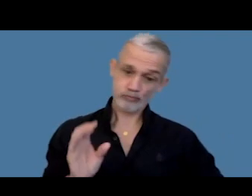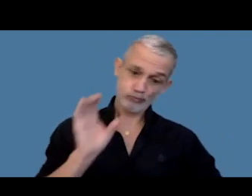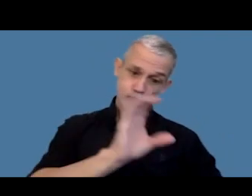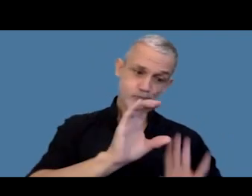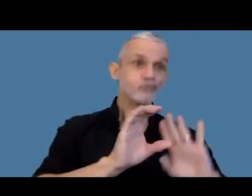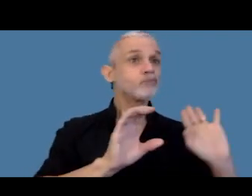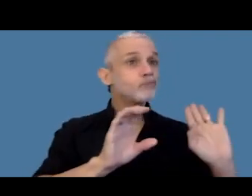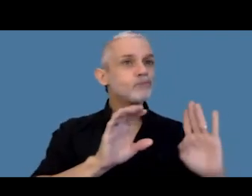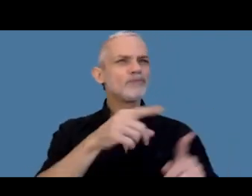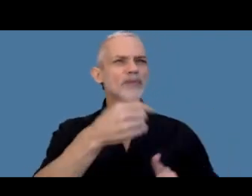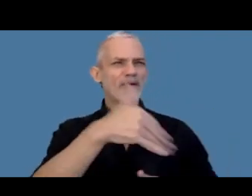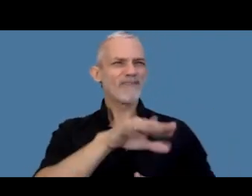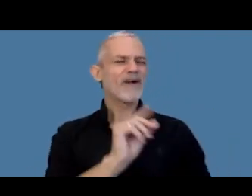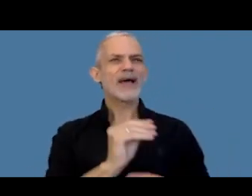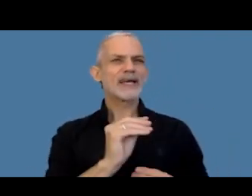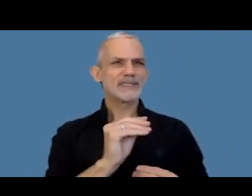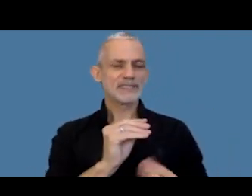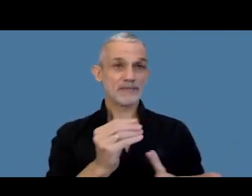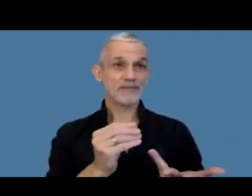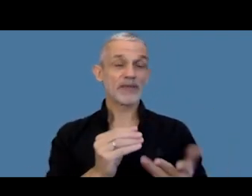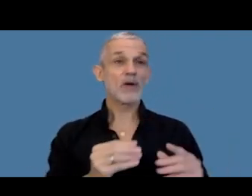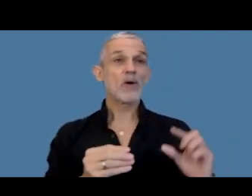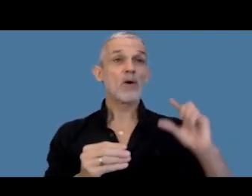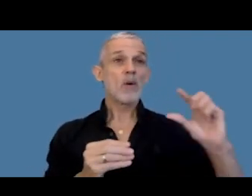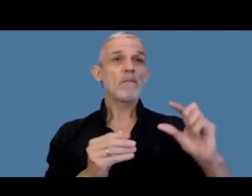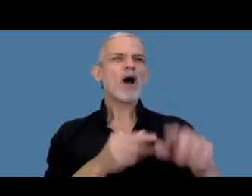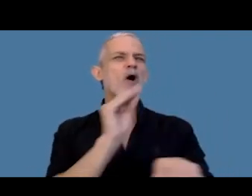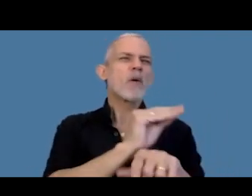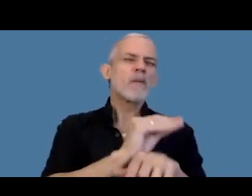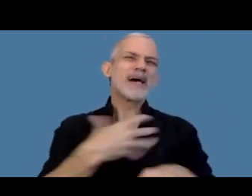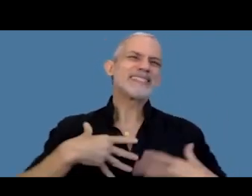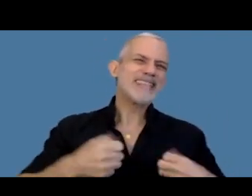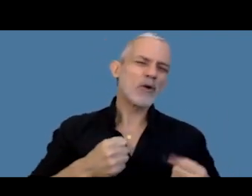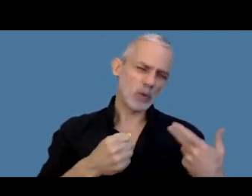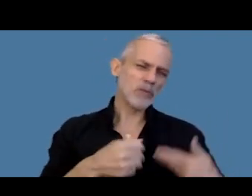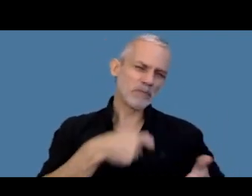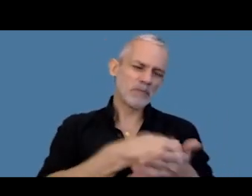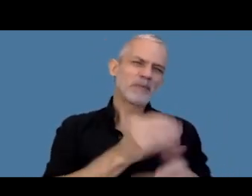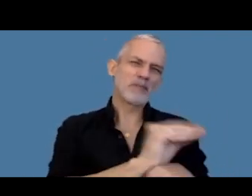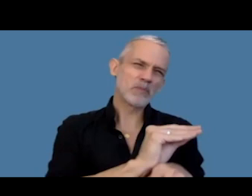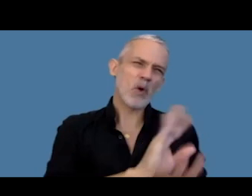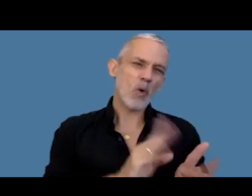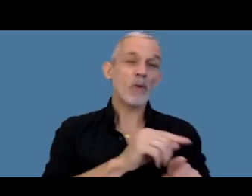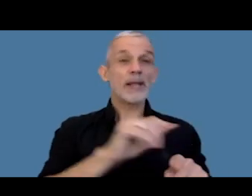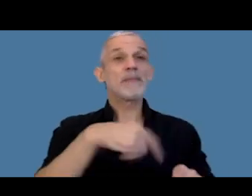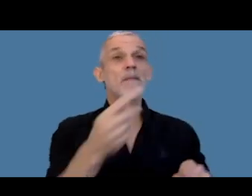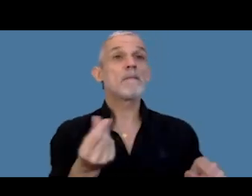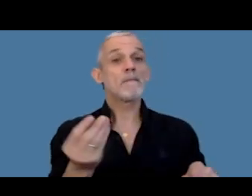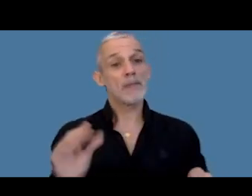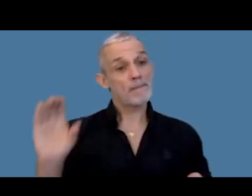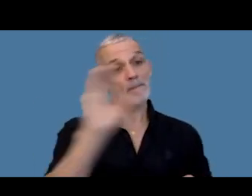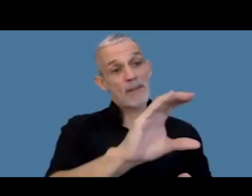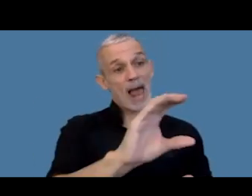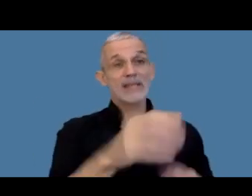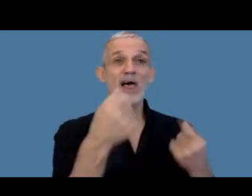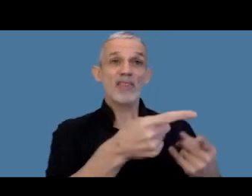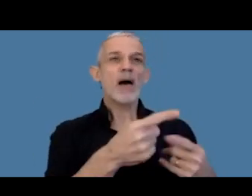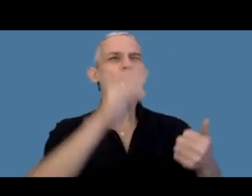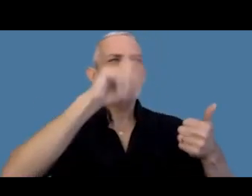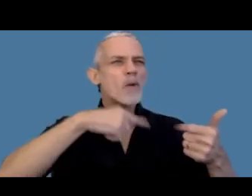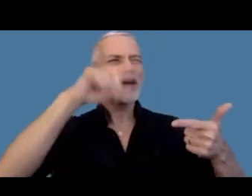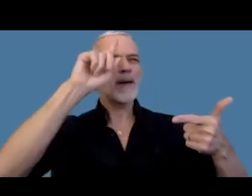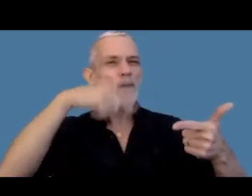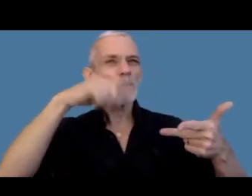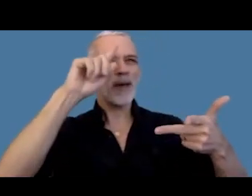iba a ser un pago de cobertura de salud por un lado y dinero que se le iba a entregar mensualmente a